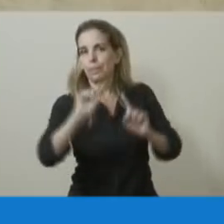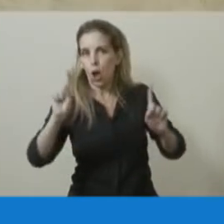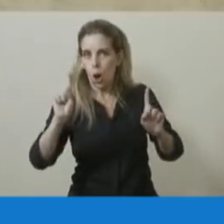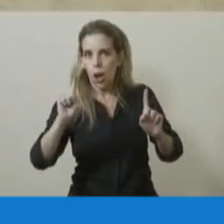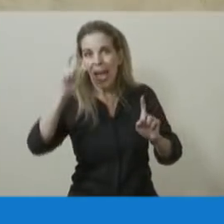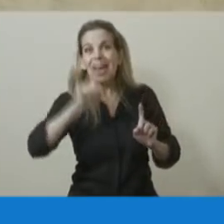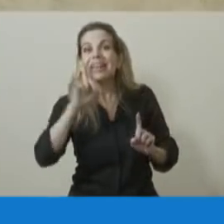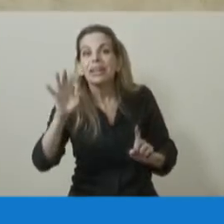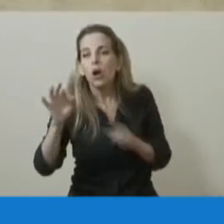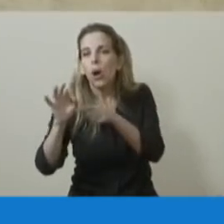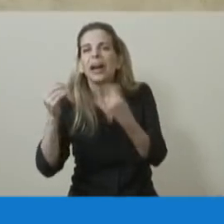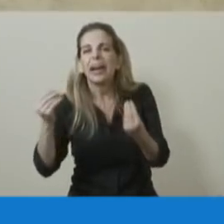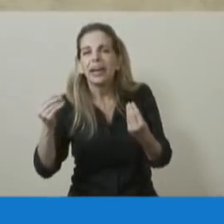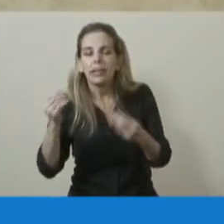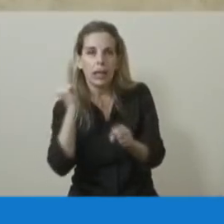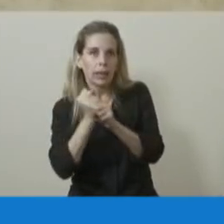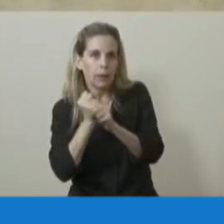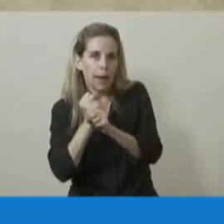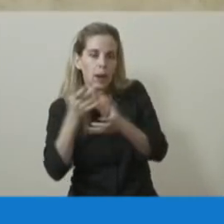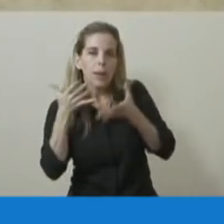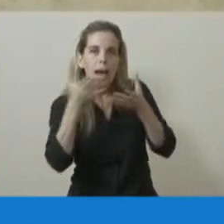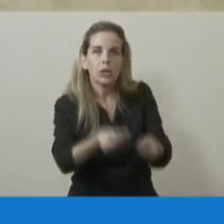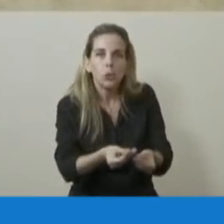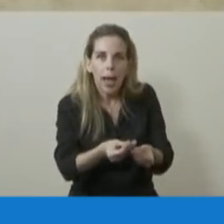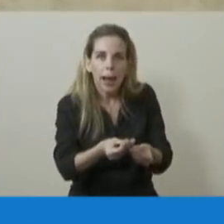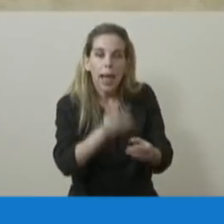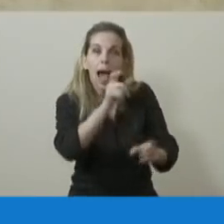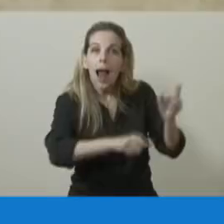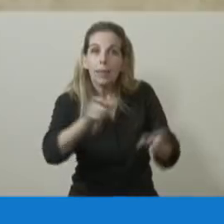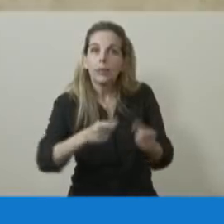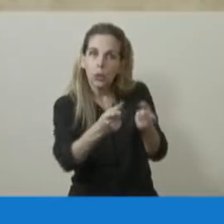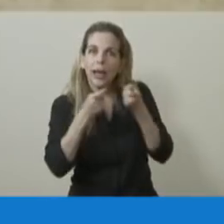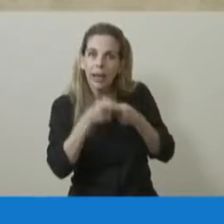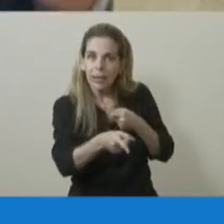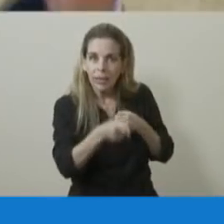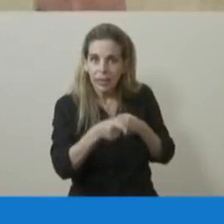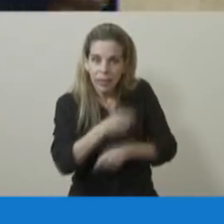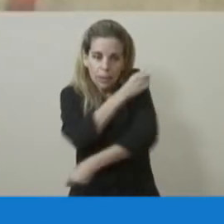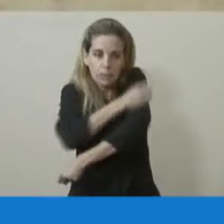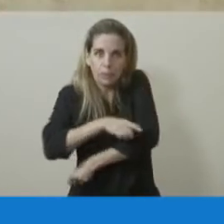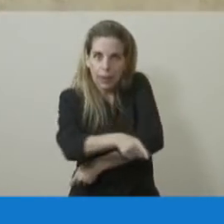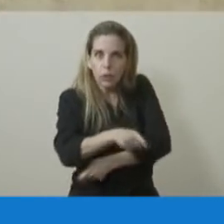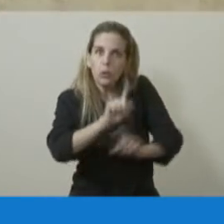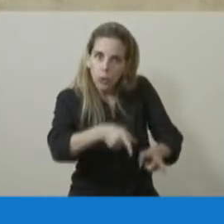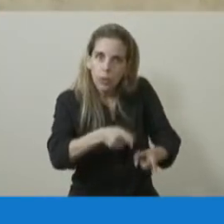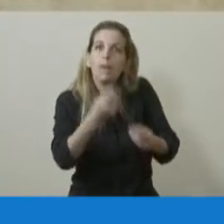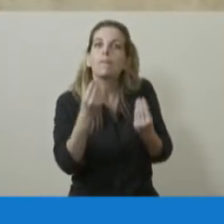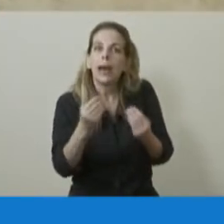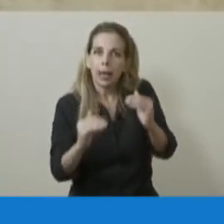es ético es trabajar para tenderle la mano a los que han quedado en ese lugar y volverlos a poner junto a